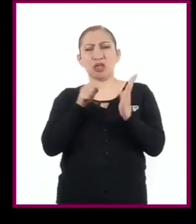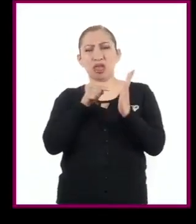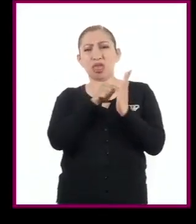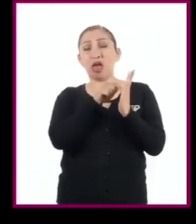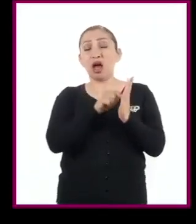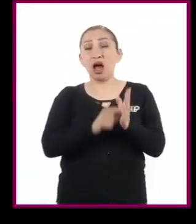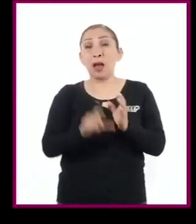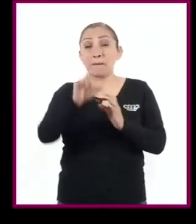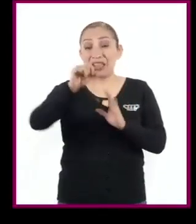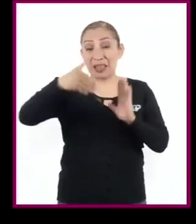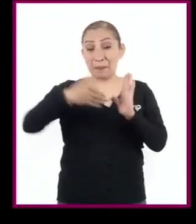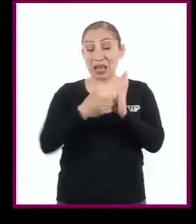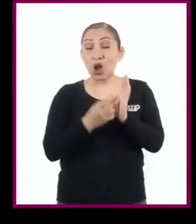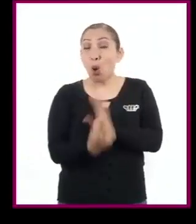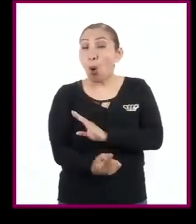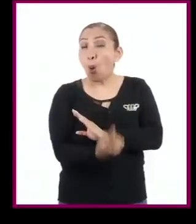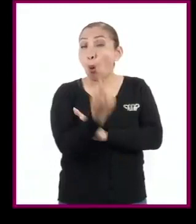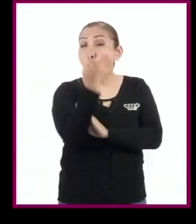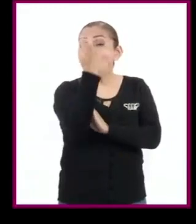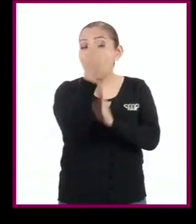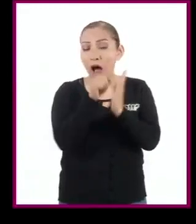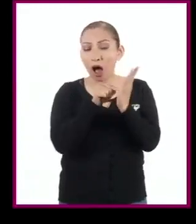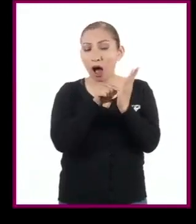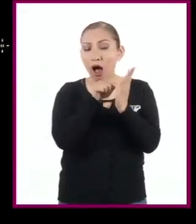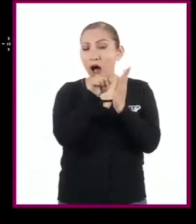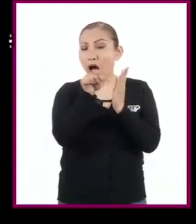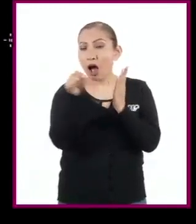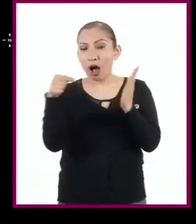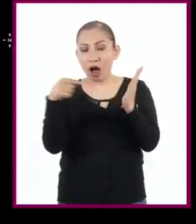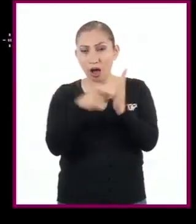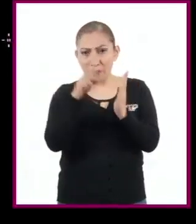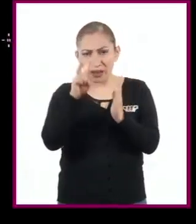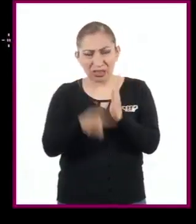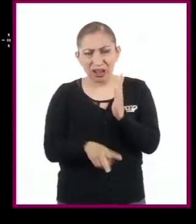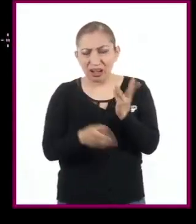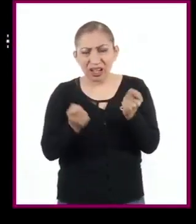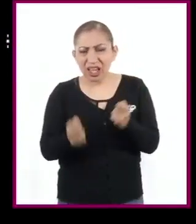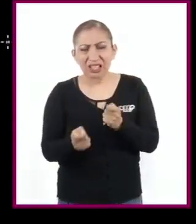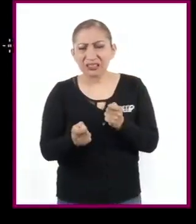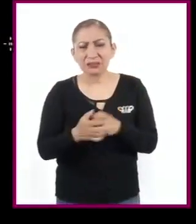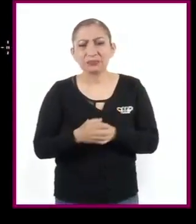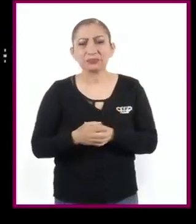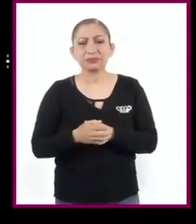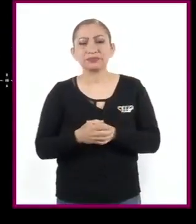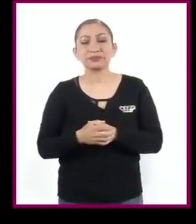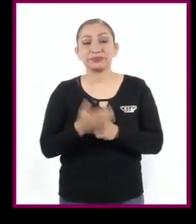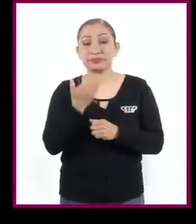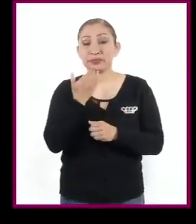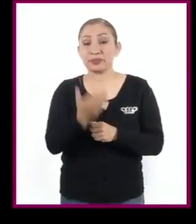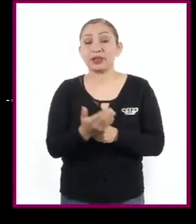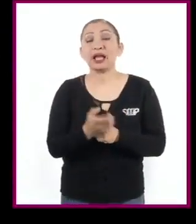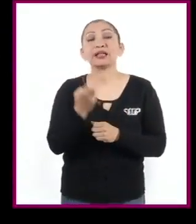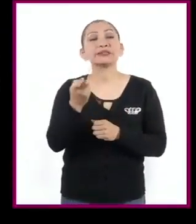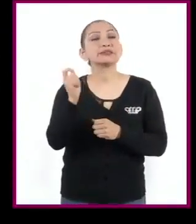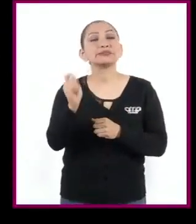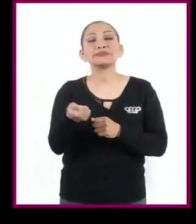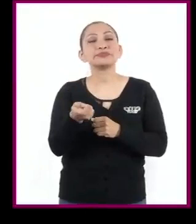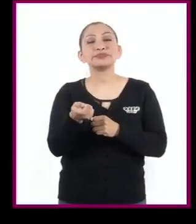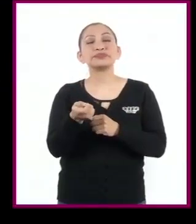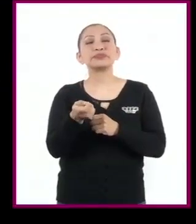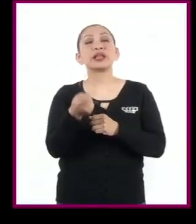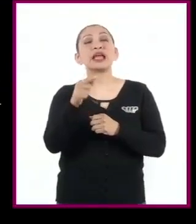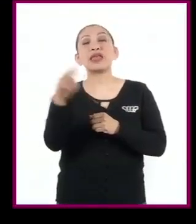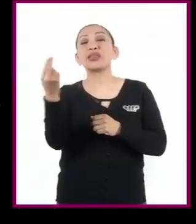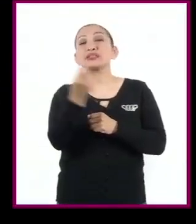de cada 20.000 partículas alfa era real. Pero, ¿qué significa eso? Bueno, eso significa